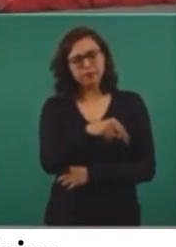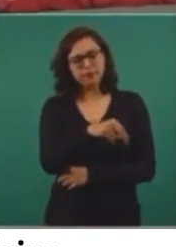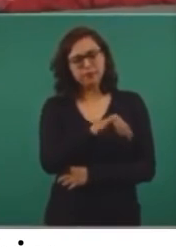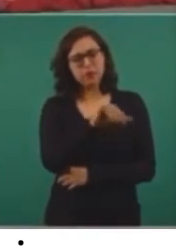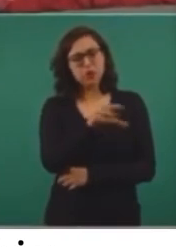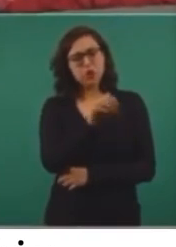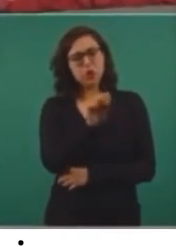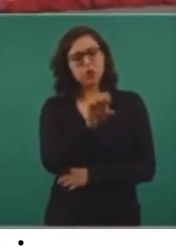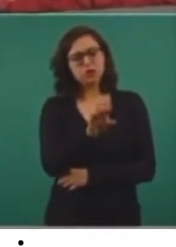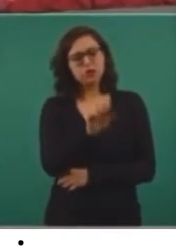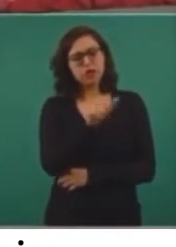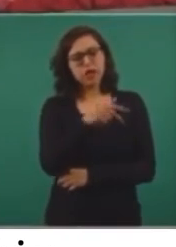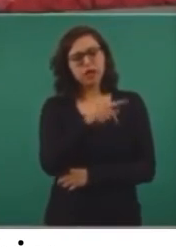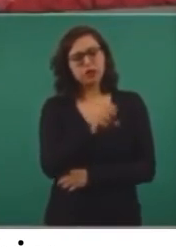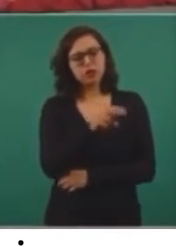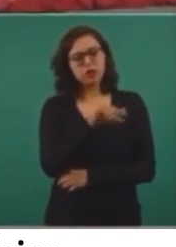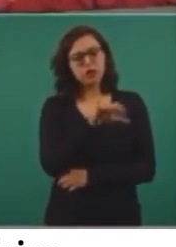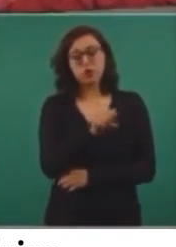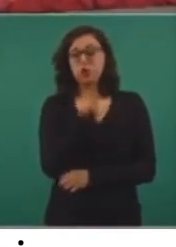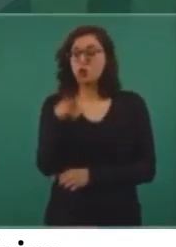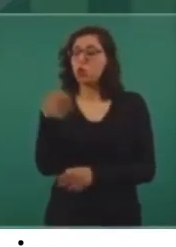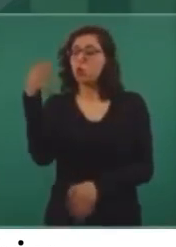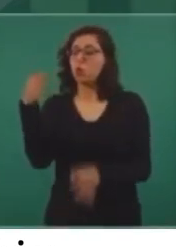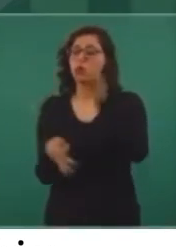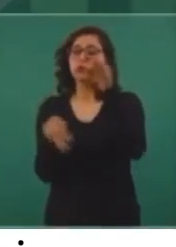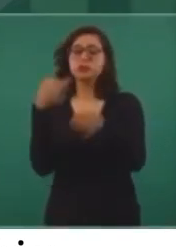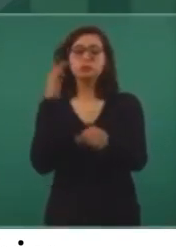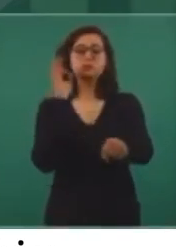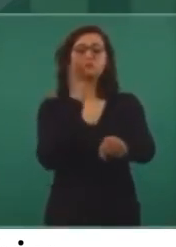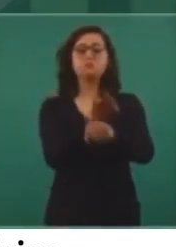José Antonio Yepes. Lo exonera